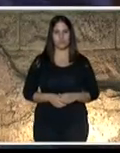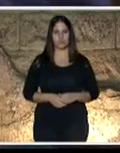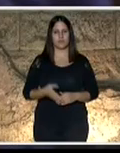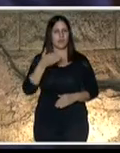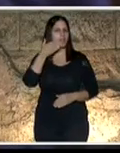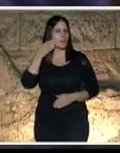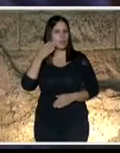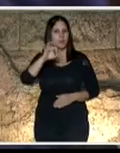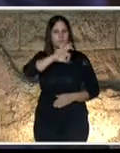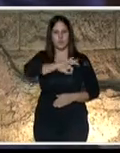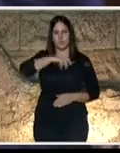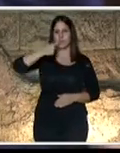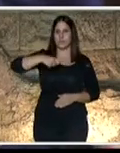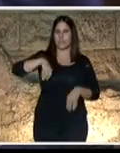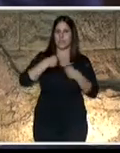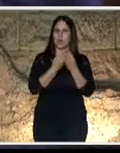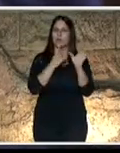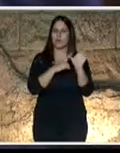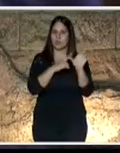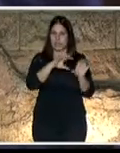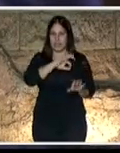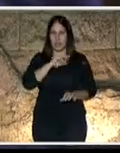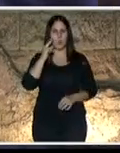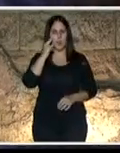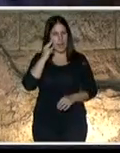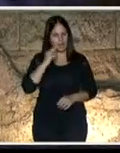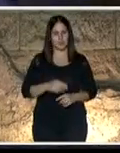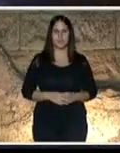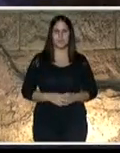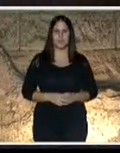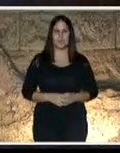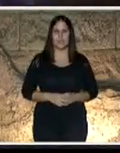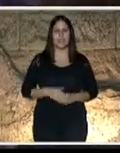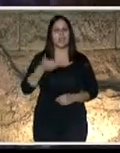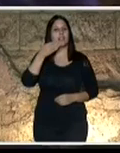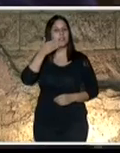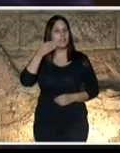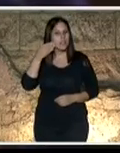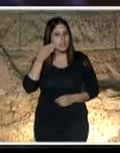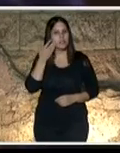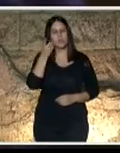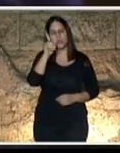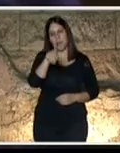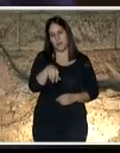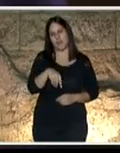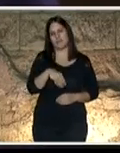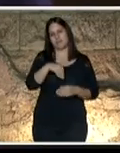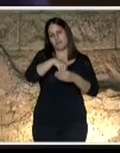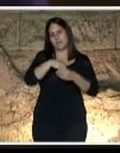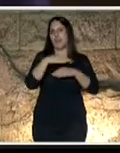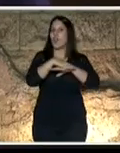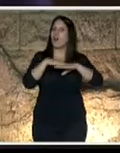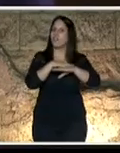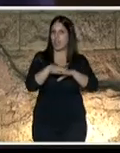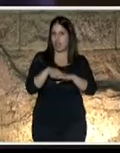Excelentísimo señor presidente de la Junta de Extremadura, don Guillermo Fernández Vara. Excelentísimos e ilustrísimos miembros del Gobierno